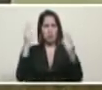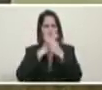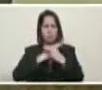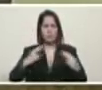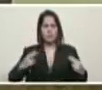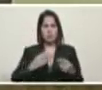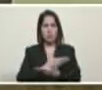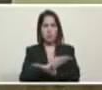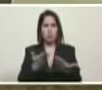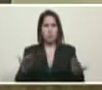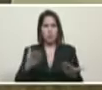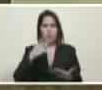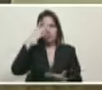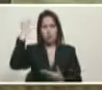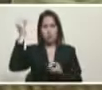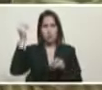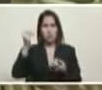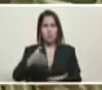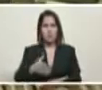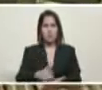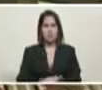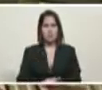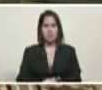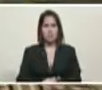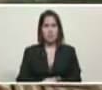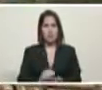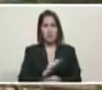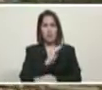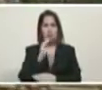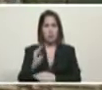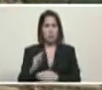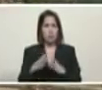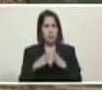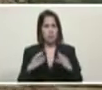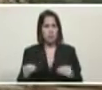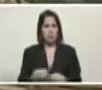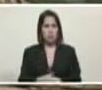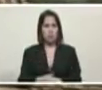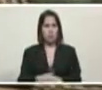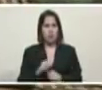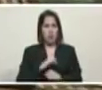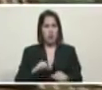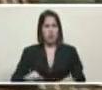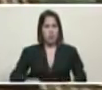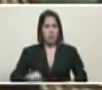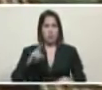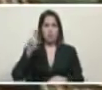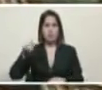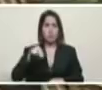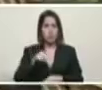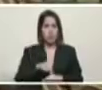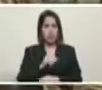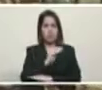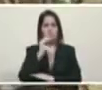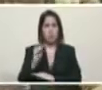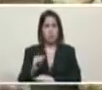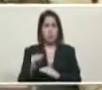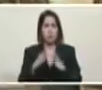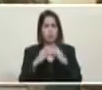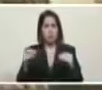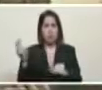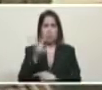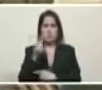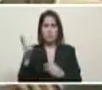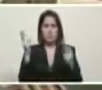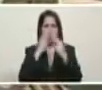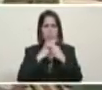muchachos y muchachas. Que Dios los bendiga, que Dios proteja a la Fuerza Armada, a la Guardia Nacional y que Dios proteja al pueblo de Venezuela. Todo mi